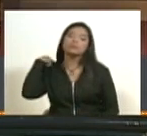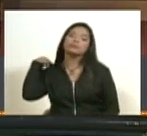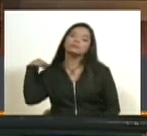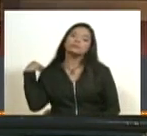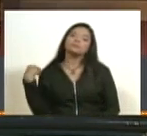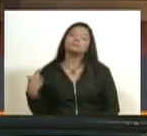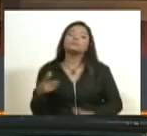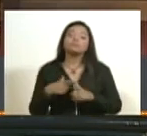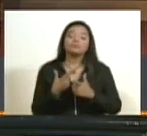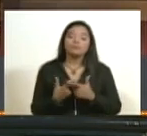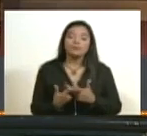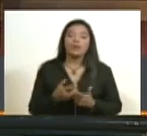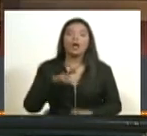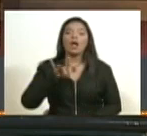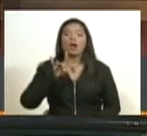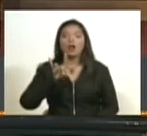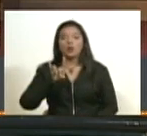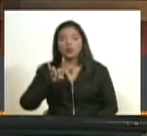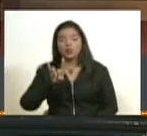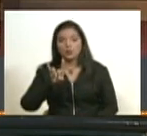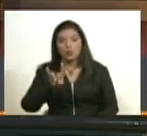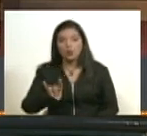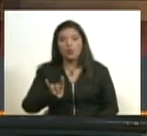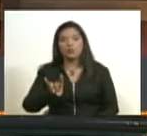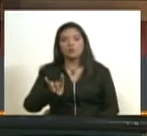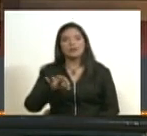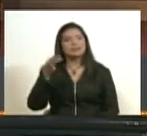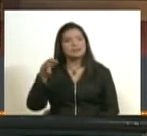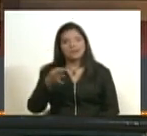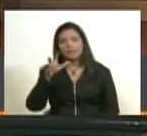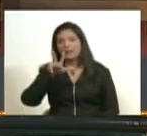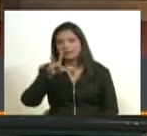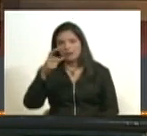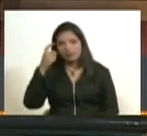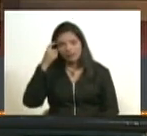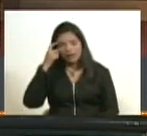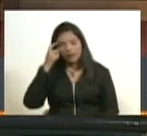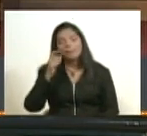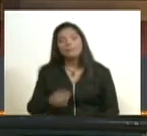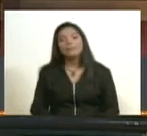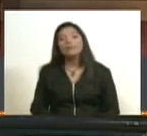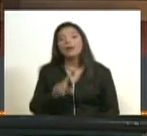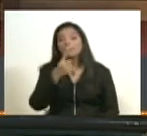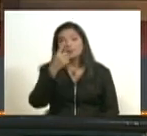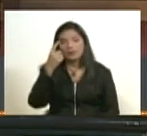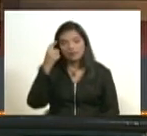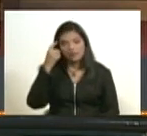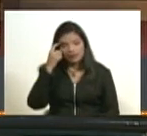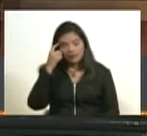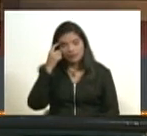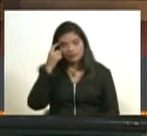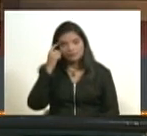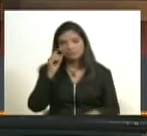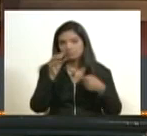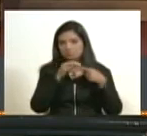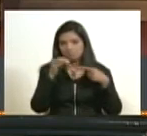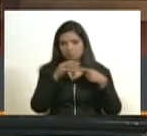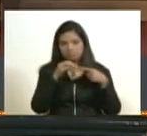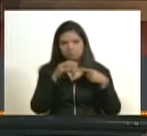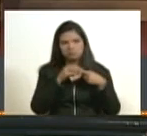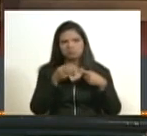Entonces el lunes, siempre los... son tres días siempre. El primer día es un día como